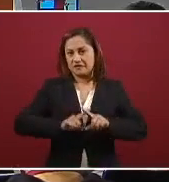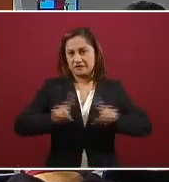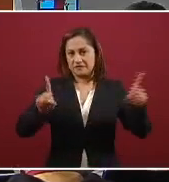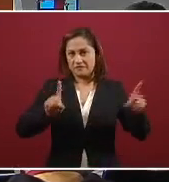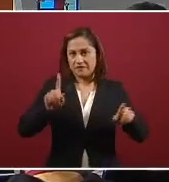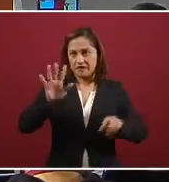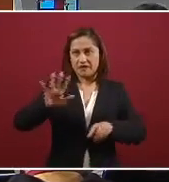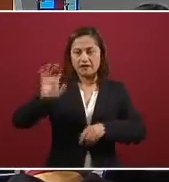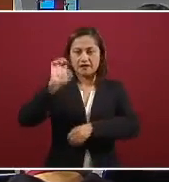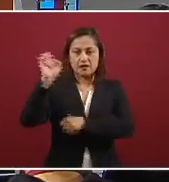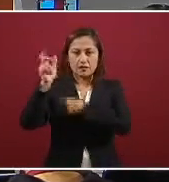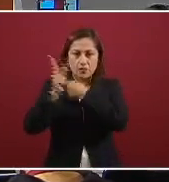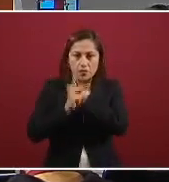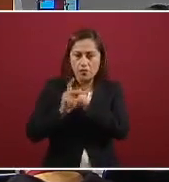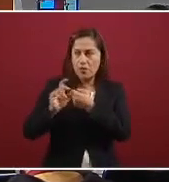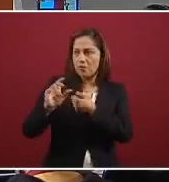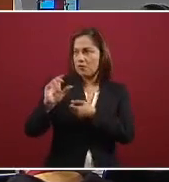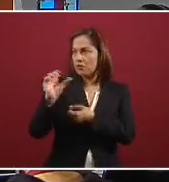en otros países,